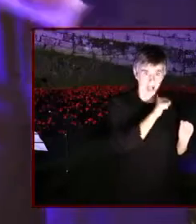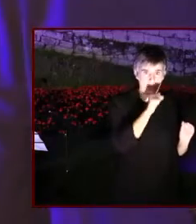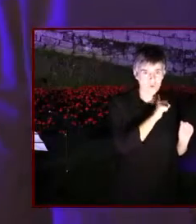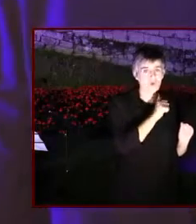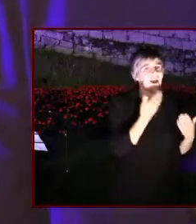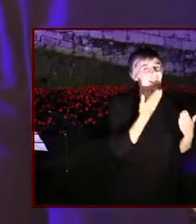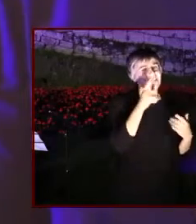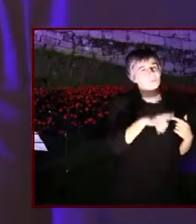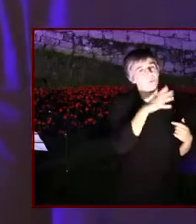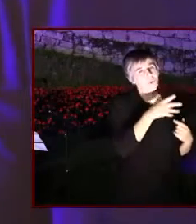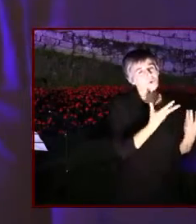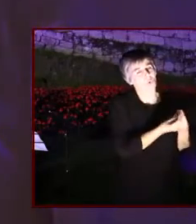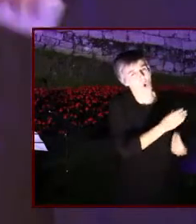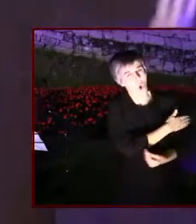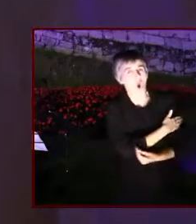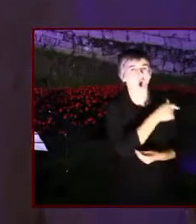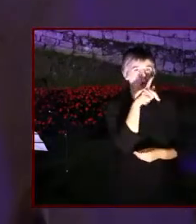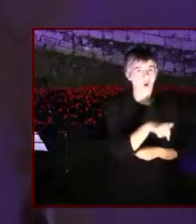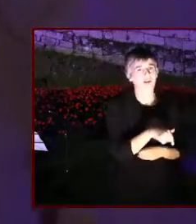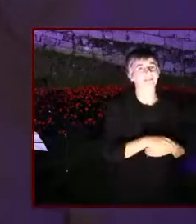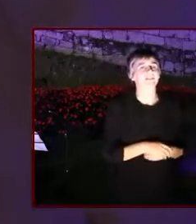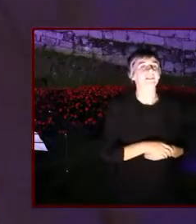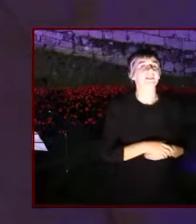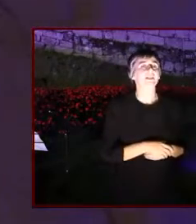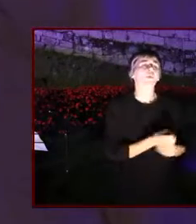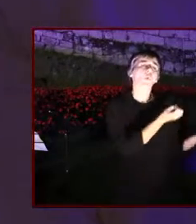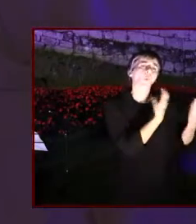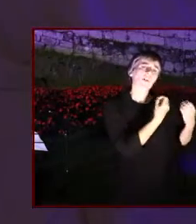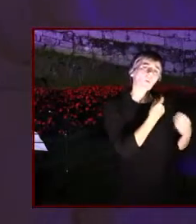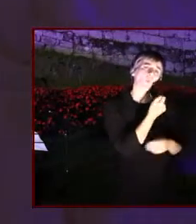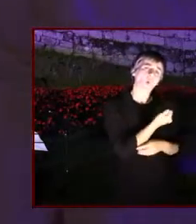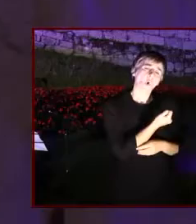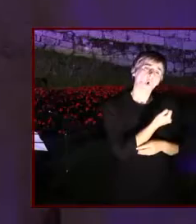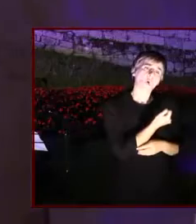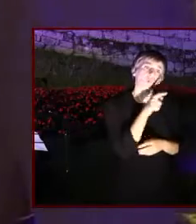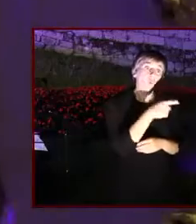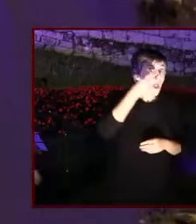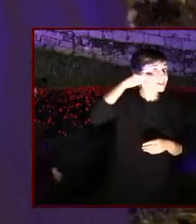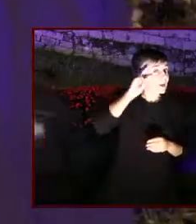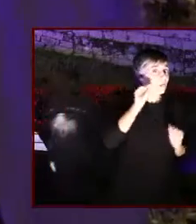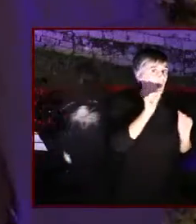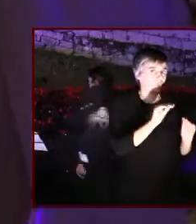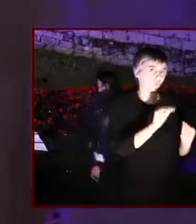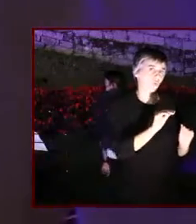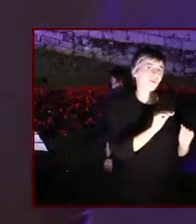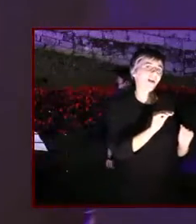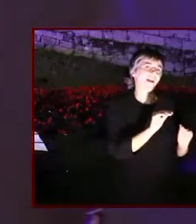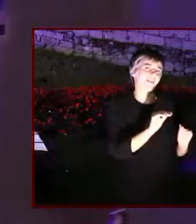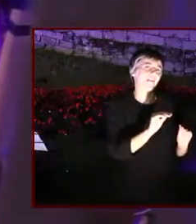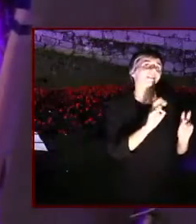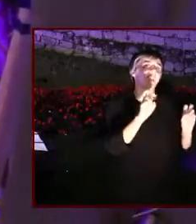tamén por acompañarnos hoxe, sobre todo. Contanos un pouquiño como foi a túa experiencia no mentoring de